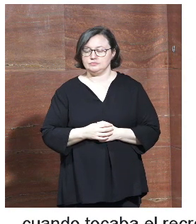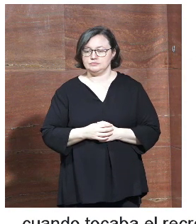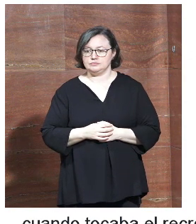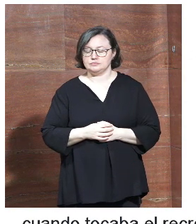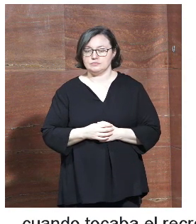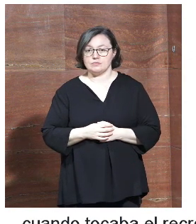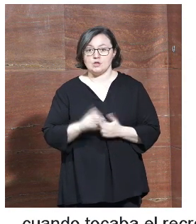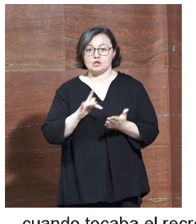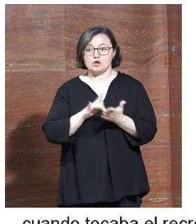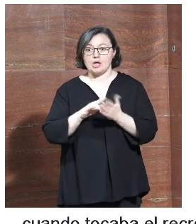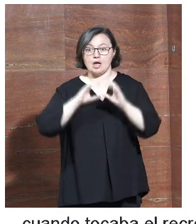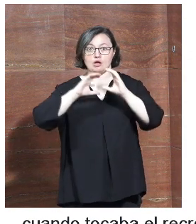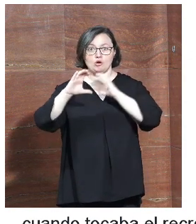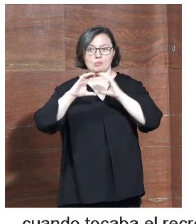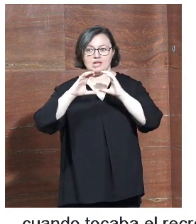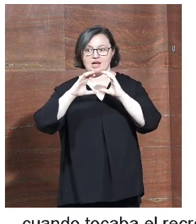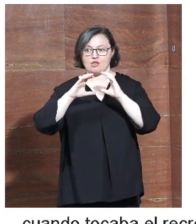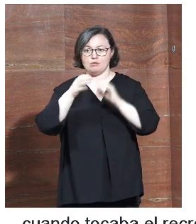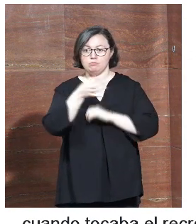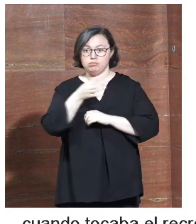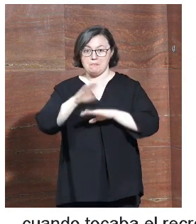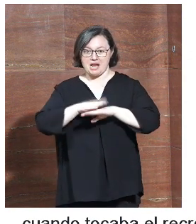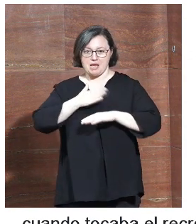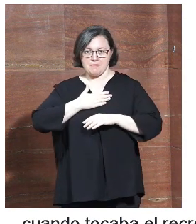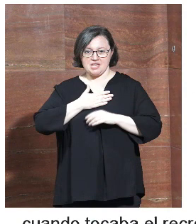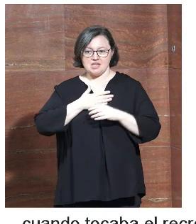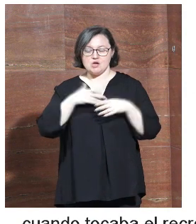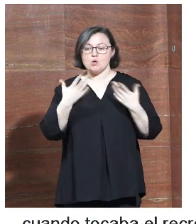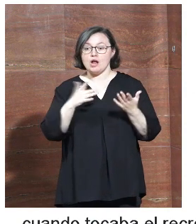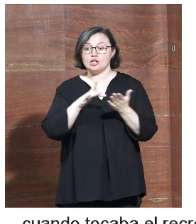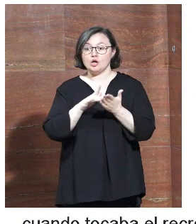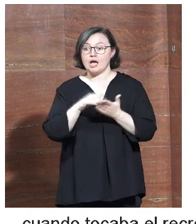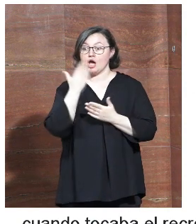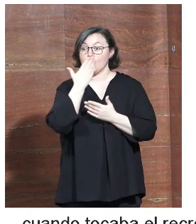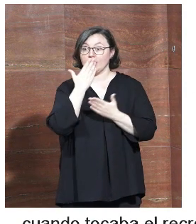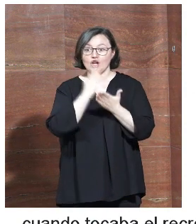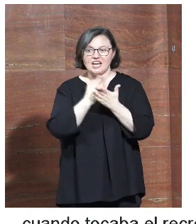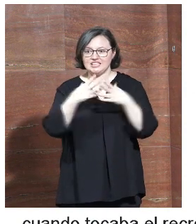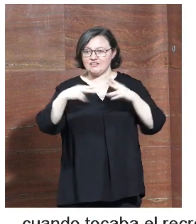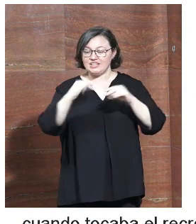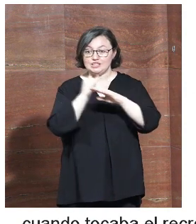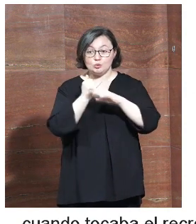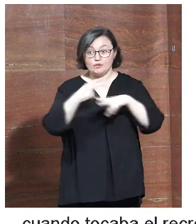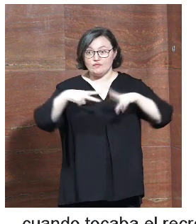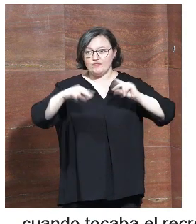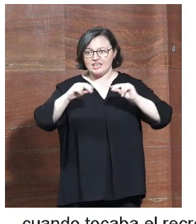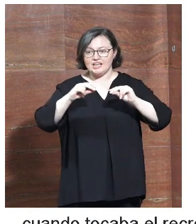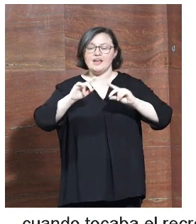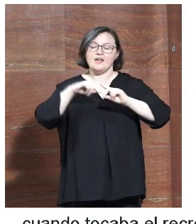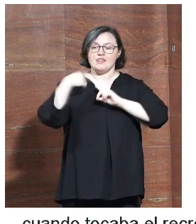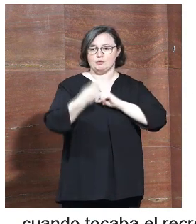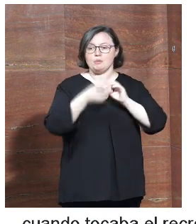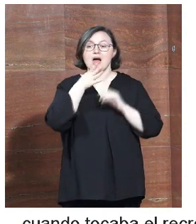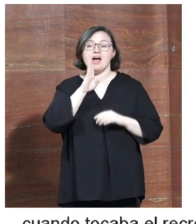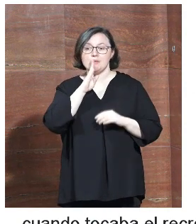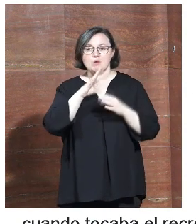La única forma de comunicación adecuada para mí que yo tenía era cuando el colegio terminaba, cuando el instituto terminaba, porque me iba con